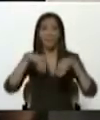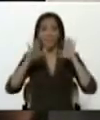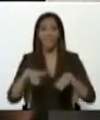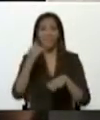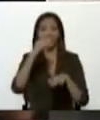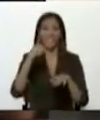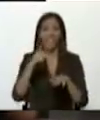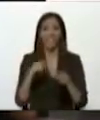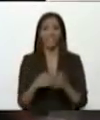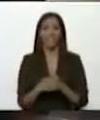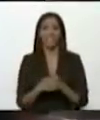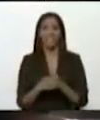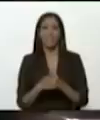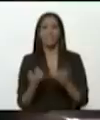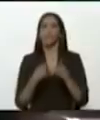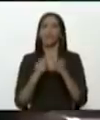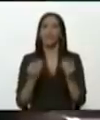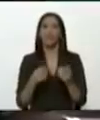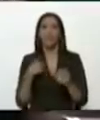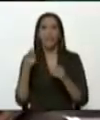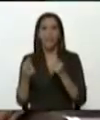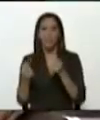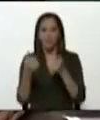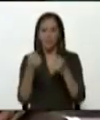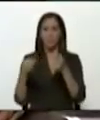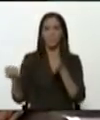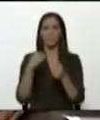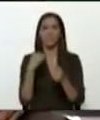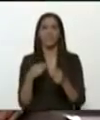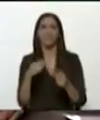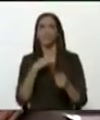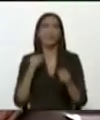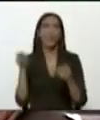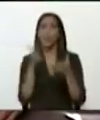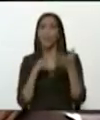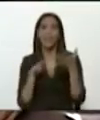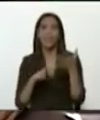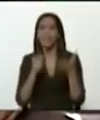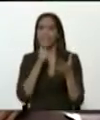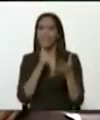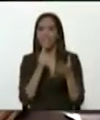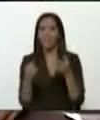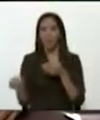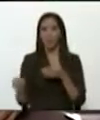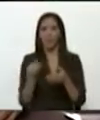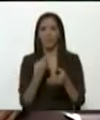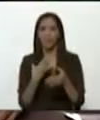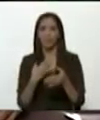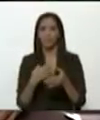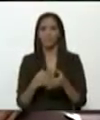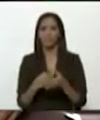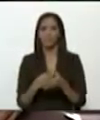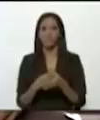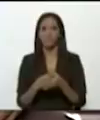Este programa ha dado para todo, para develar. Por ahí me mandaron un mensaje. No voy a leer quién me lo mandó